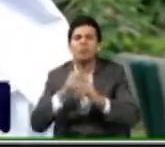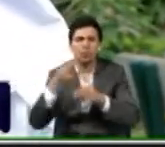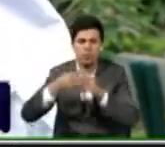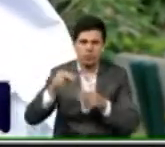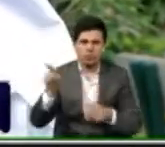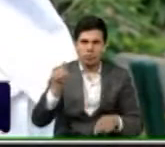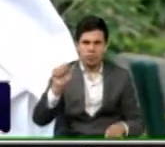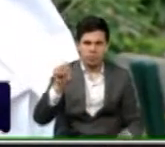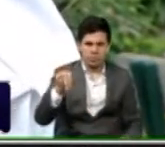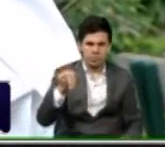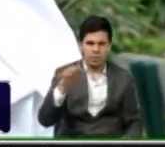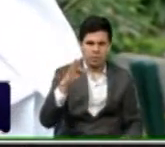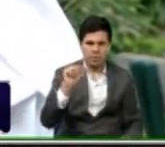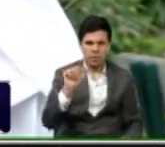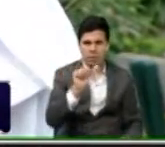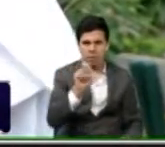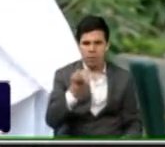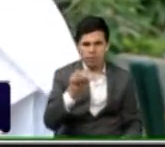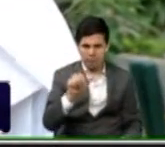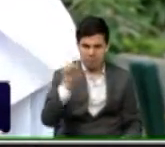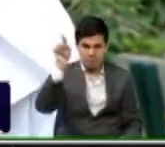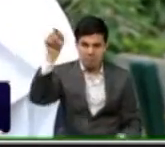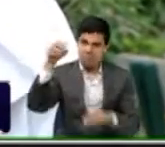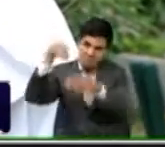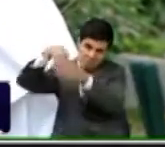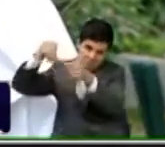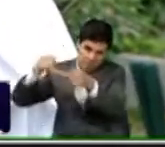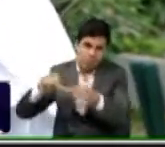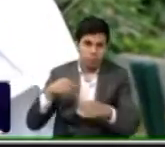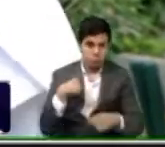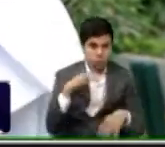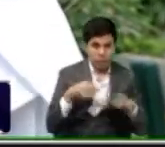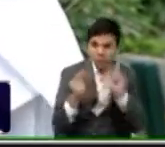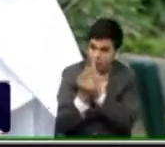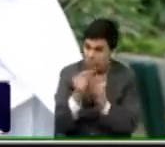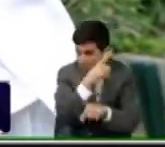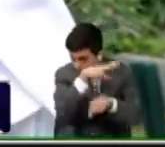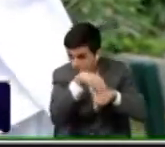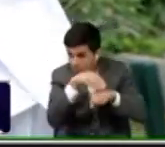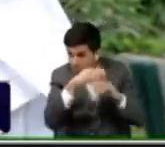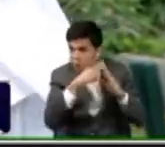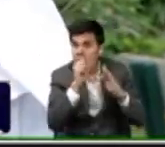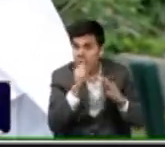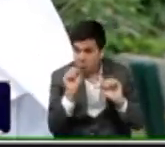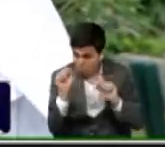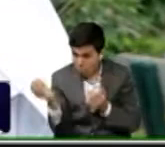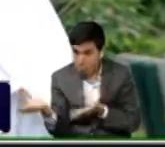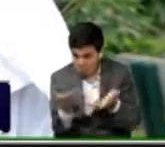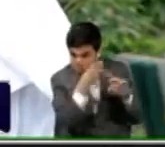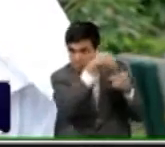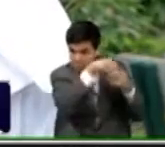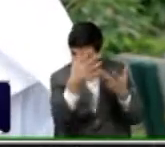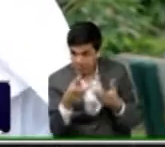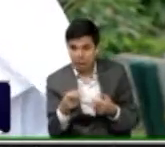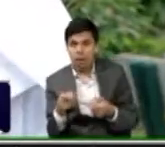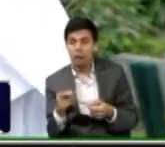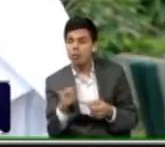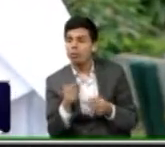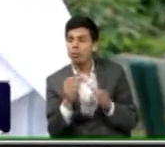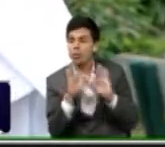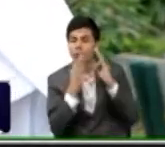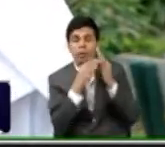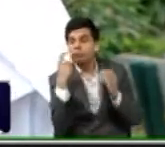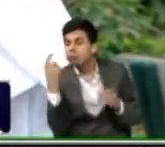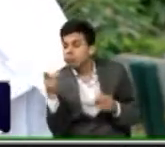Santa Ana y pues ella dice yo le digo en Málaga también hay un asilo de nosotros Por si quiere ir para allí porque la familia